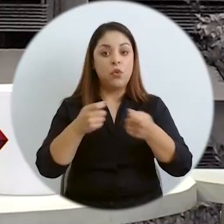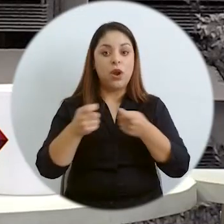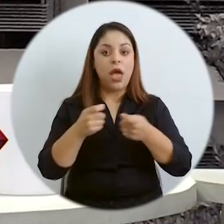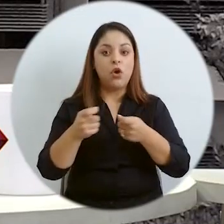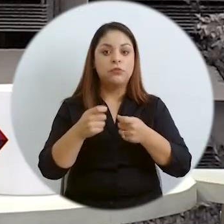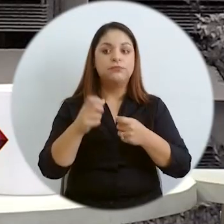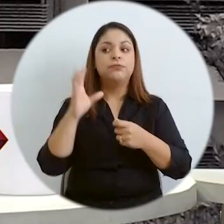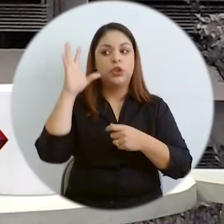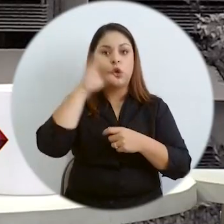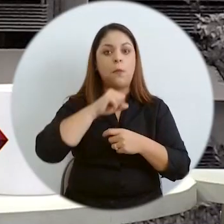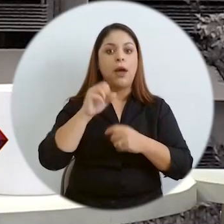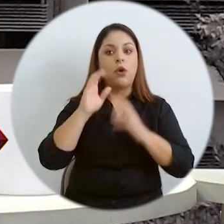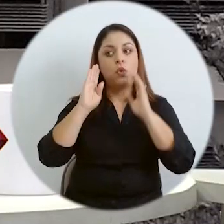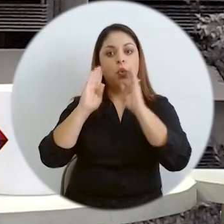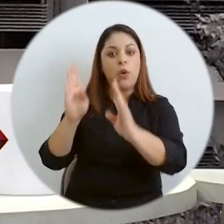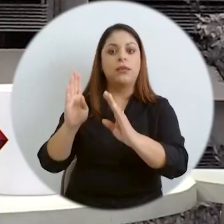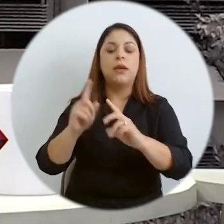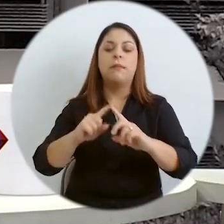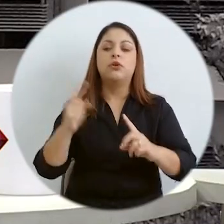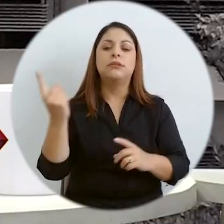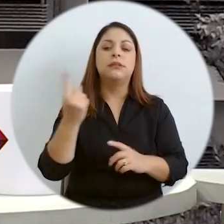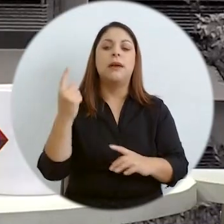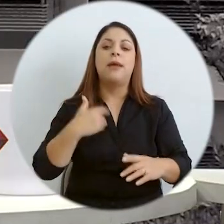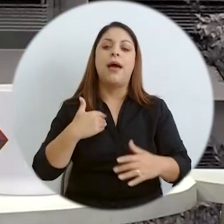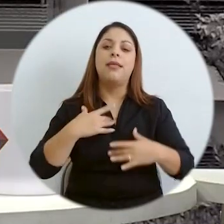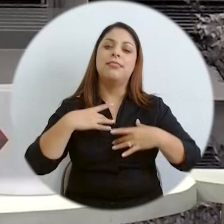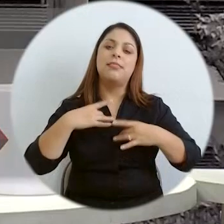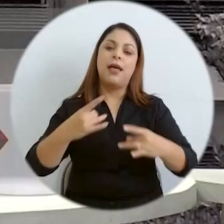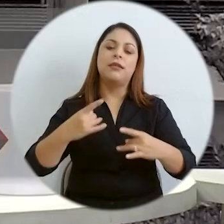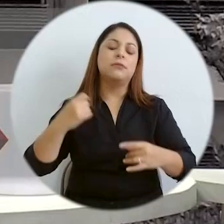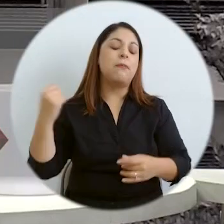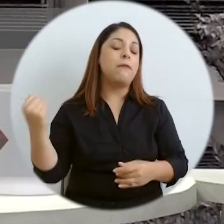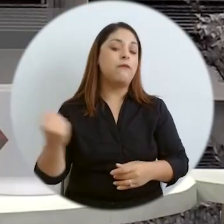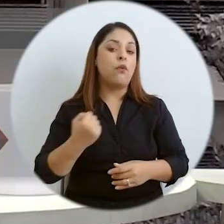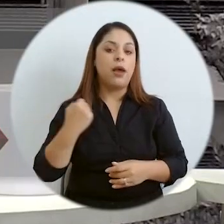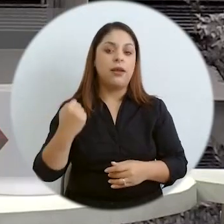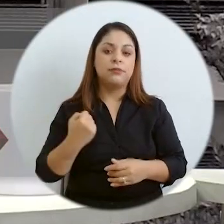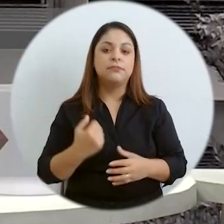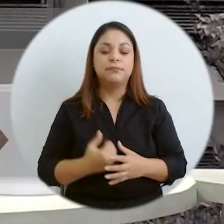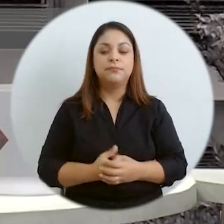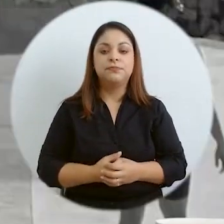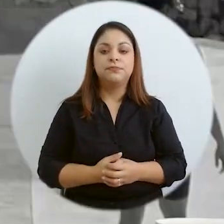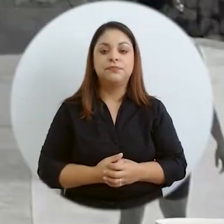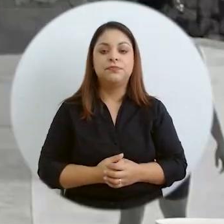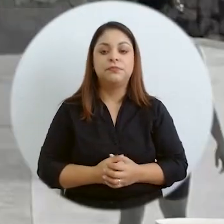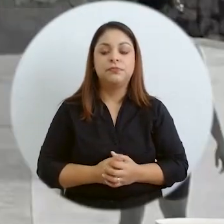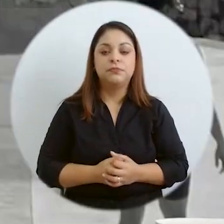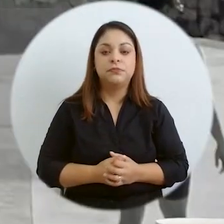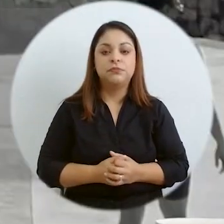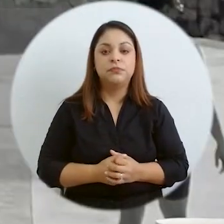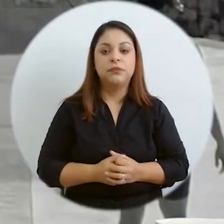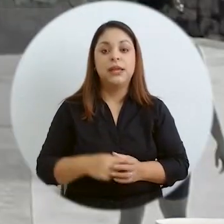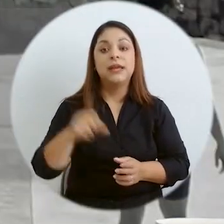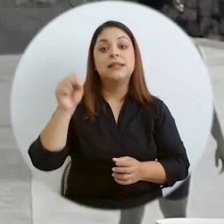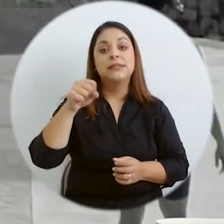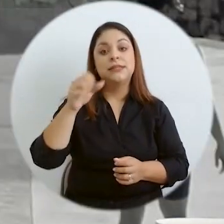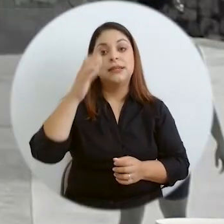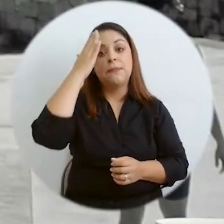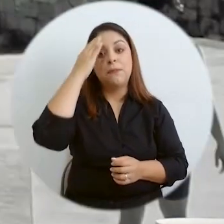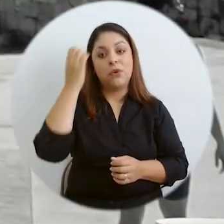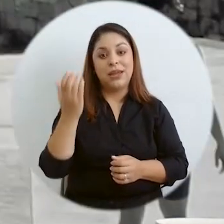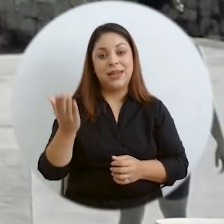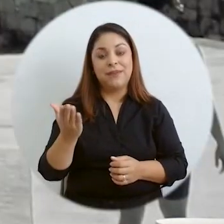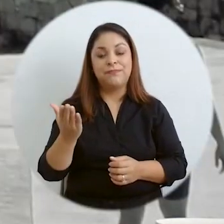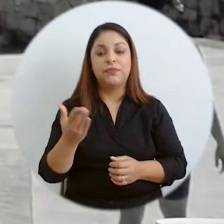pero también que siempre hay intereses muy poderosos detrás de todo este tipo de planificación. Y es que cuando